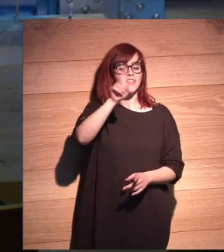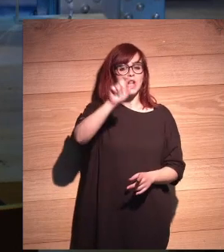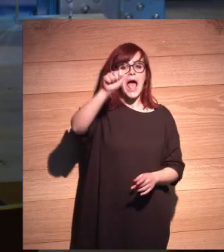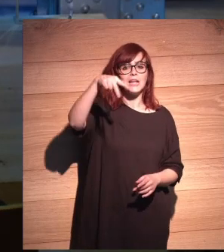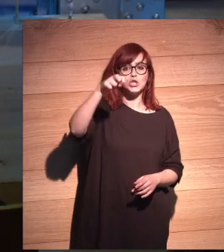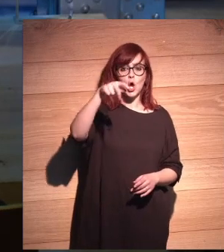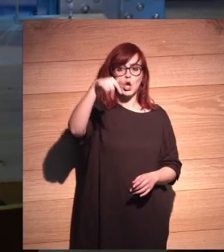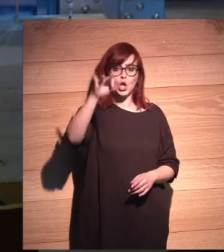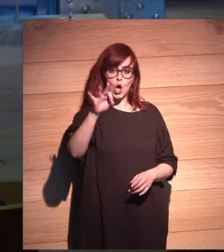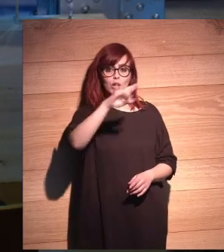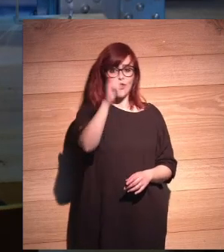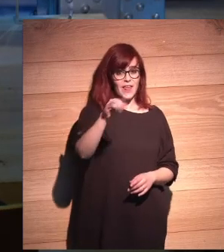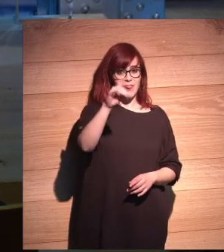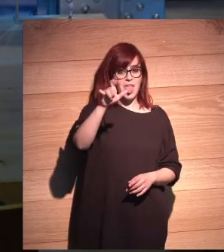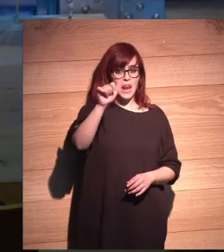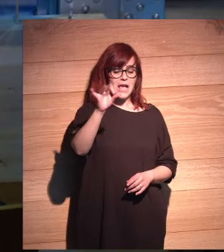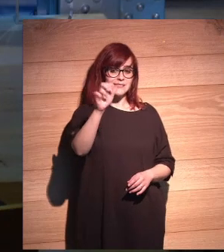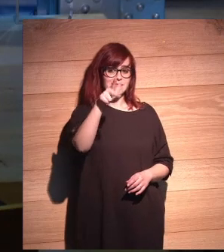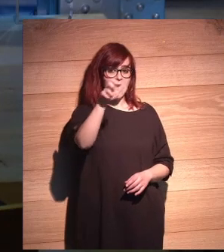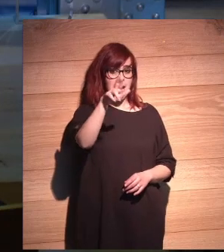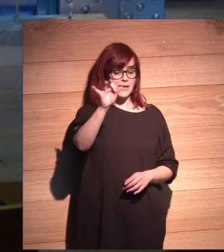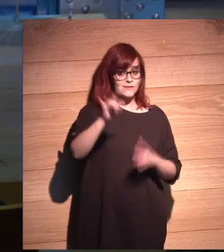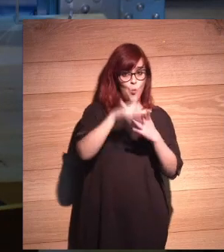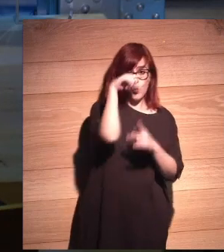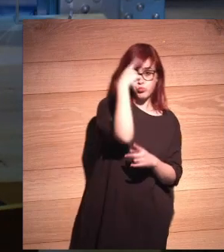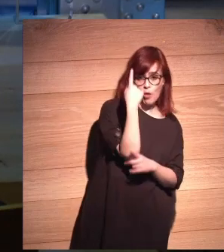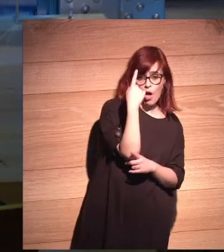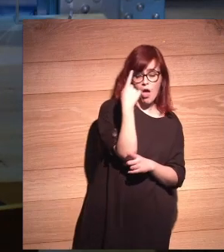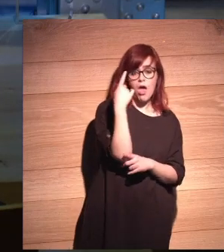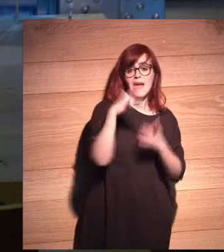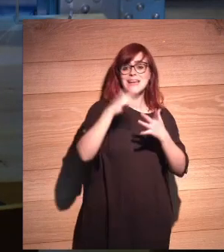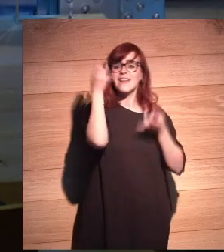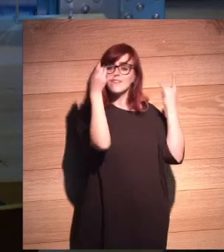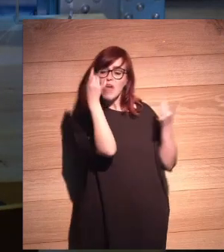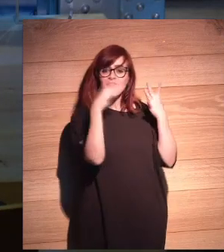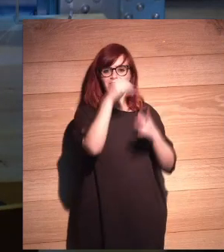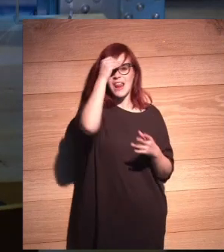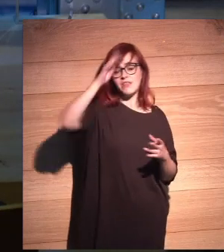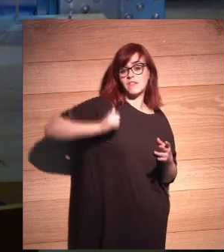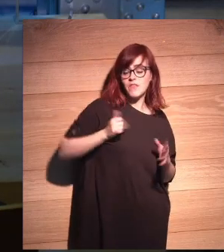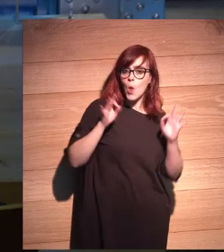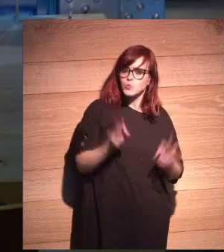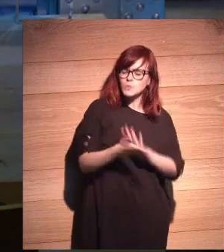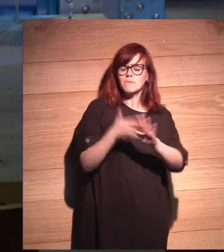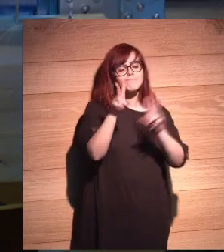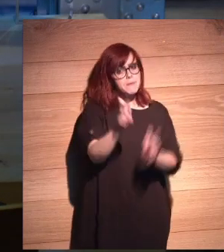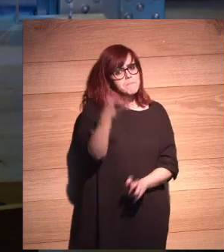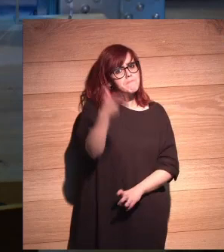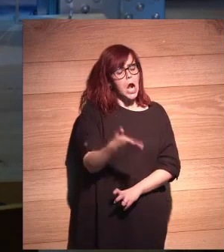Heras en un debate sobre esa cuestión. Cultura, creatividad e inteligencia artificial es un tema